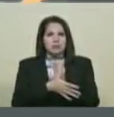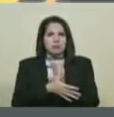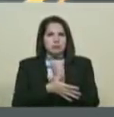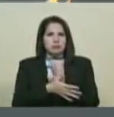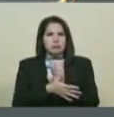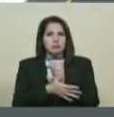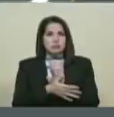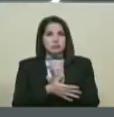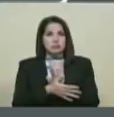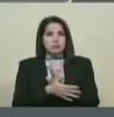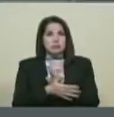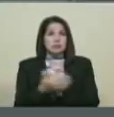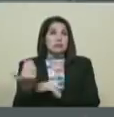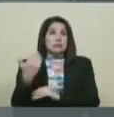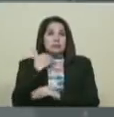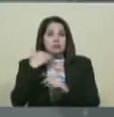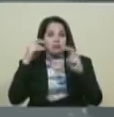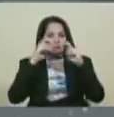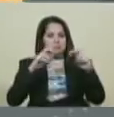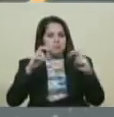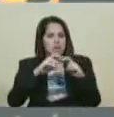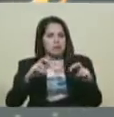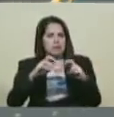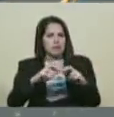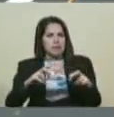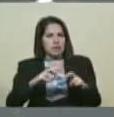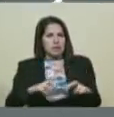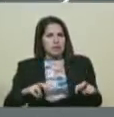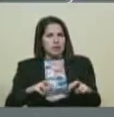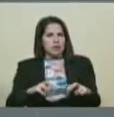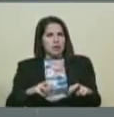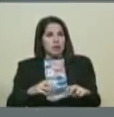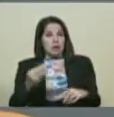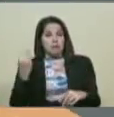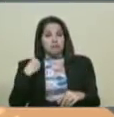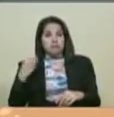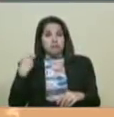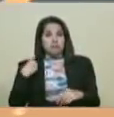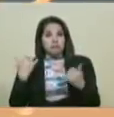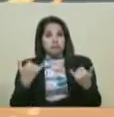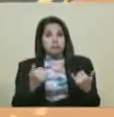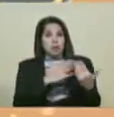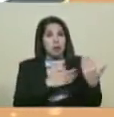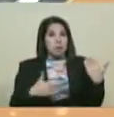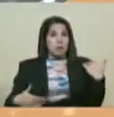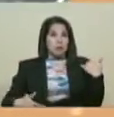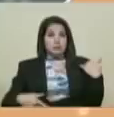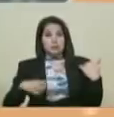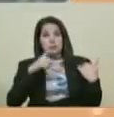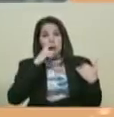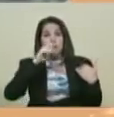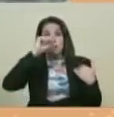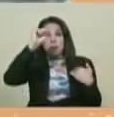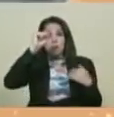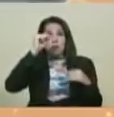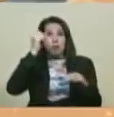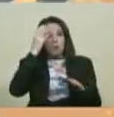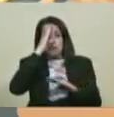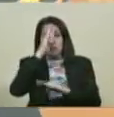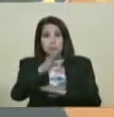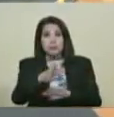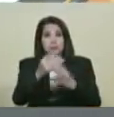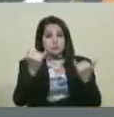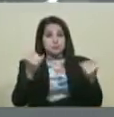eso trajo como consecuencia una investigación que la solicitó directamente el mismo comandante presidente y fue dirigida por una